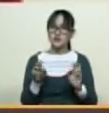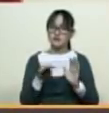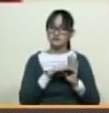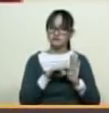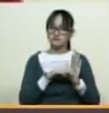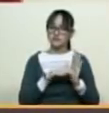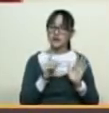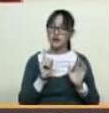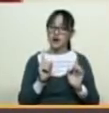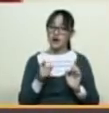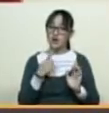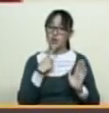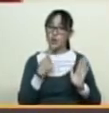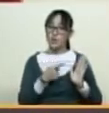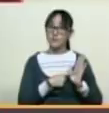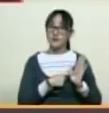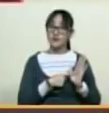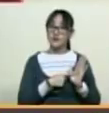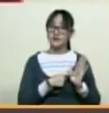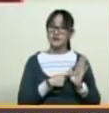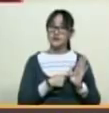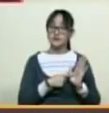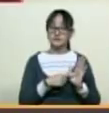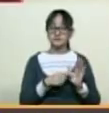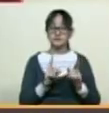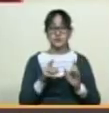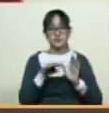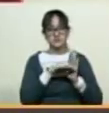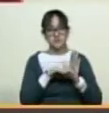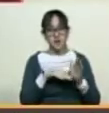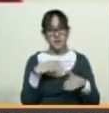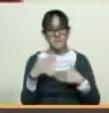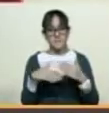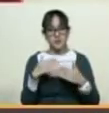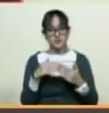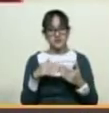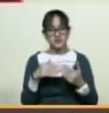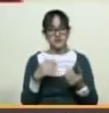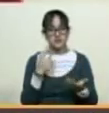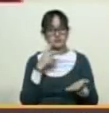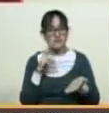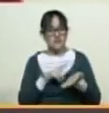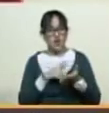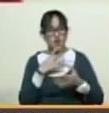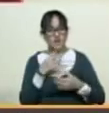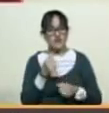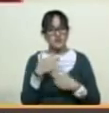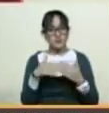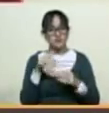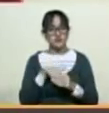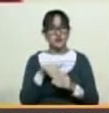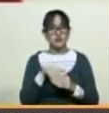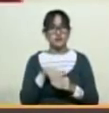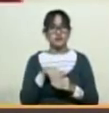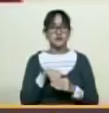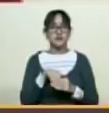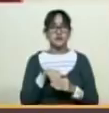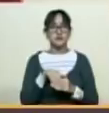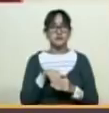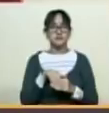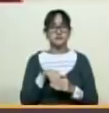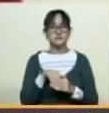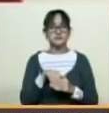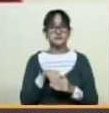las estamos cumpliendo. Sobre las garantías para el proceso de la transparencia y confianza en el proceso electoral, nos